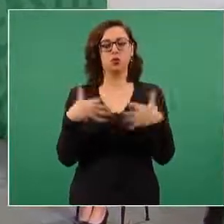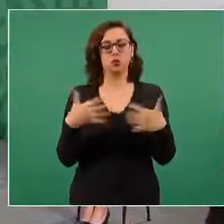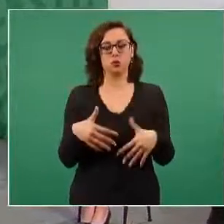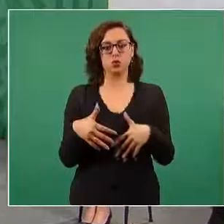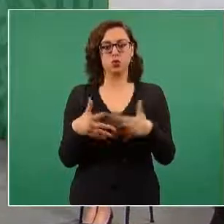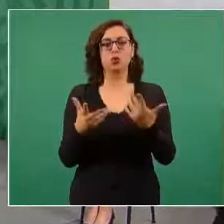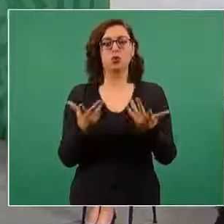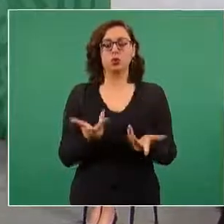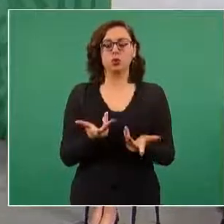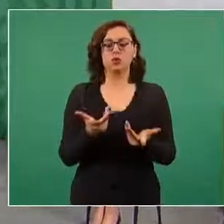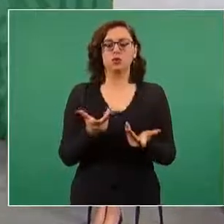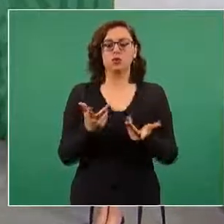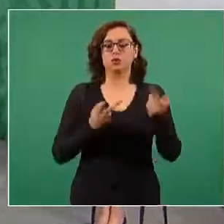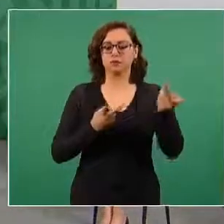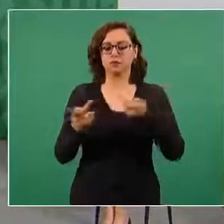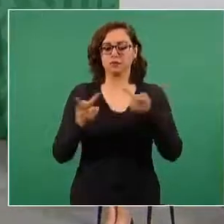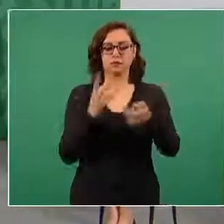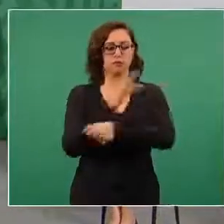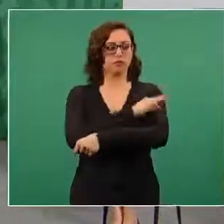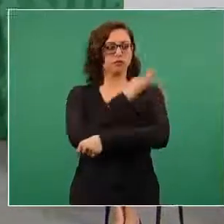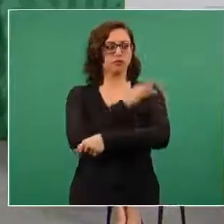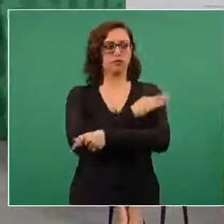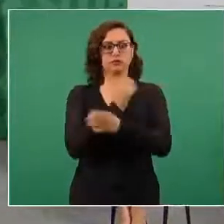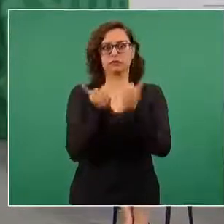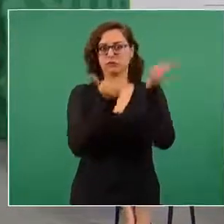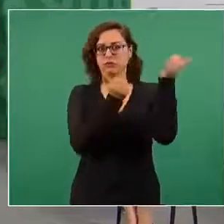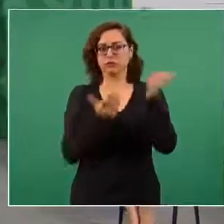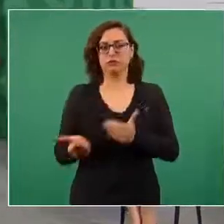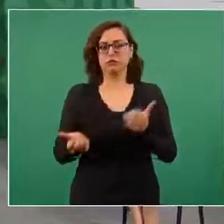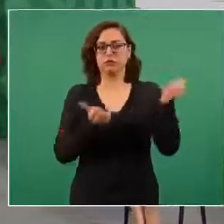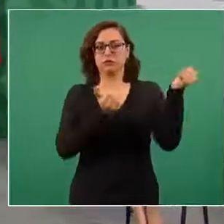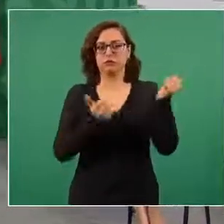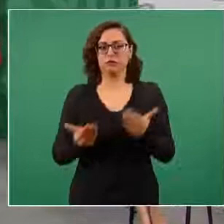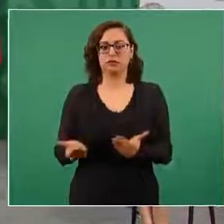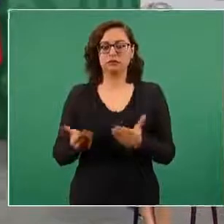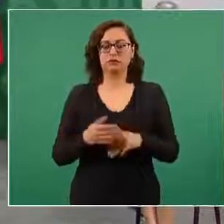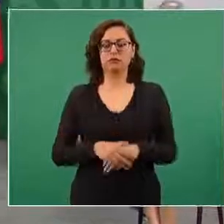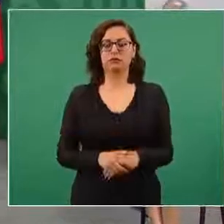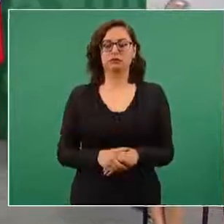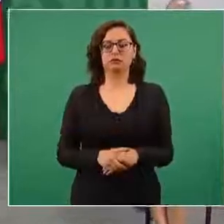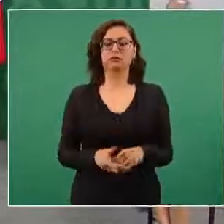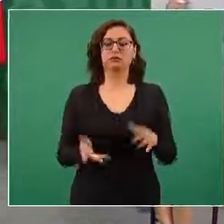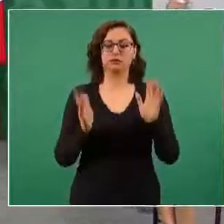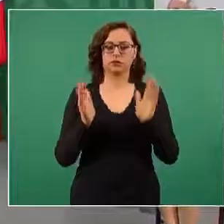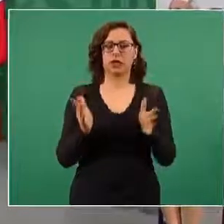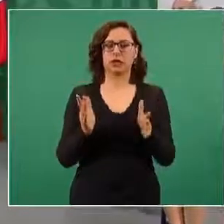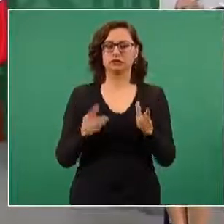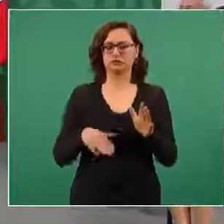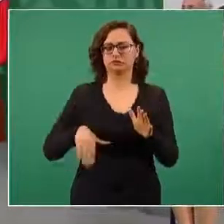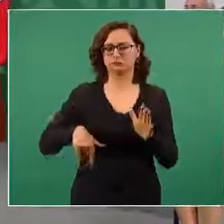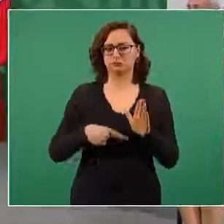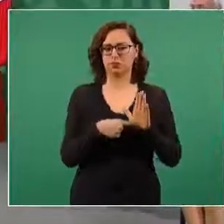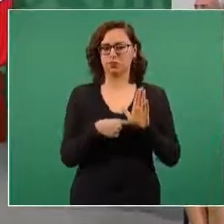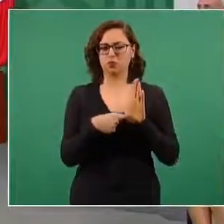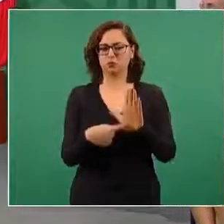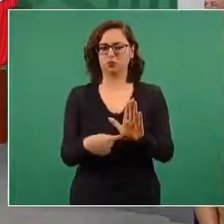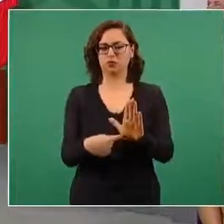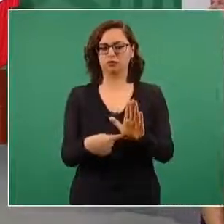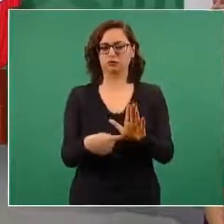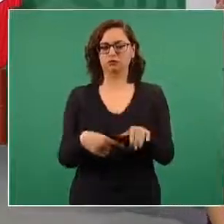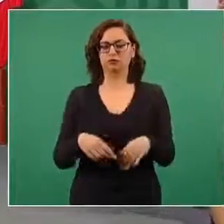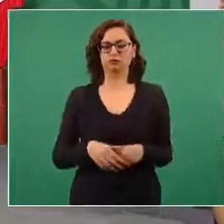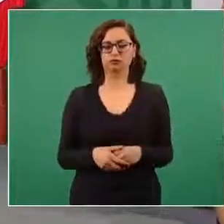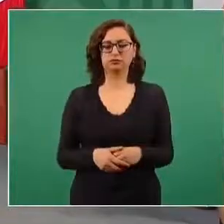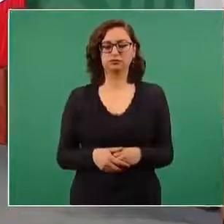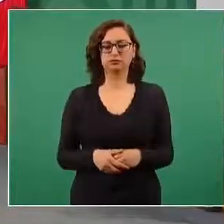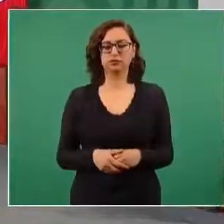llevar a cabo el plan de vacunación, que ya dimos a conocer, que